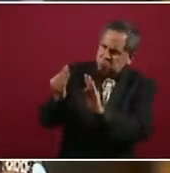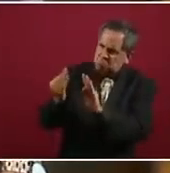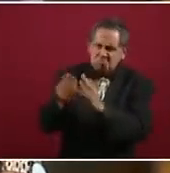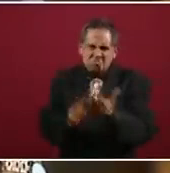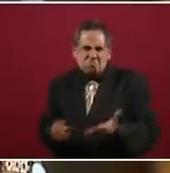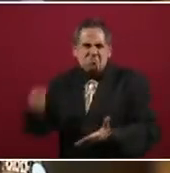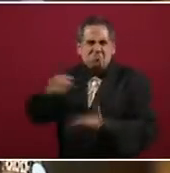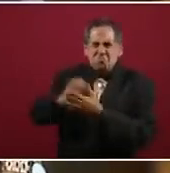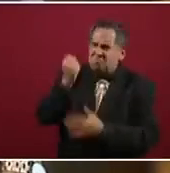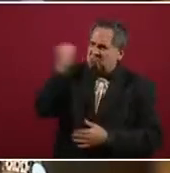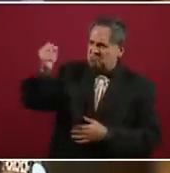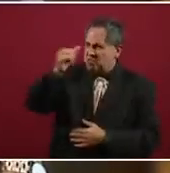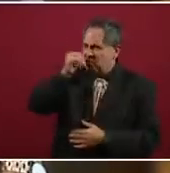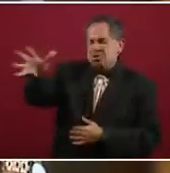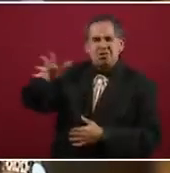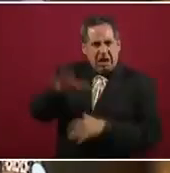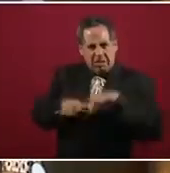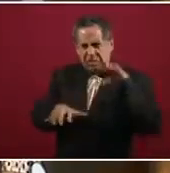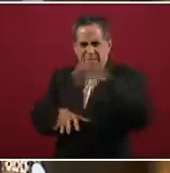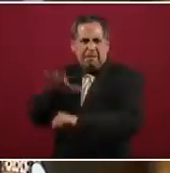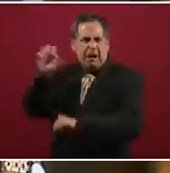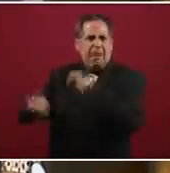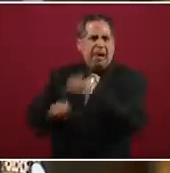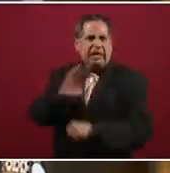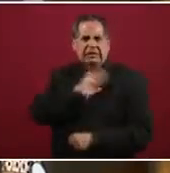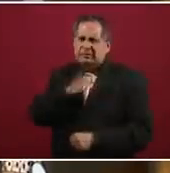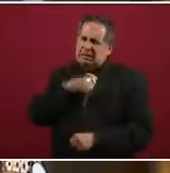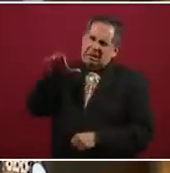levantarnos en armas y a coger gachupines.